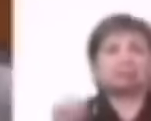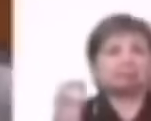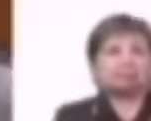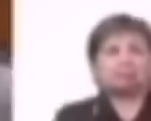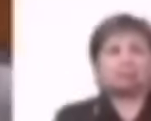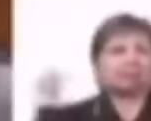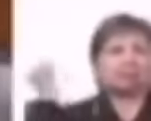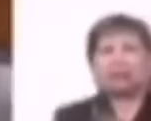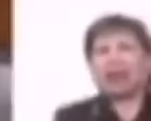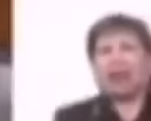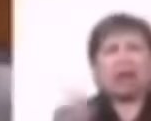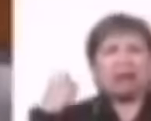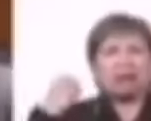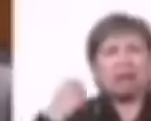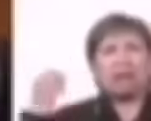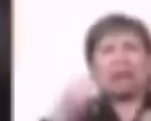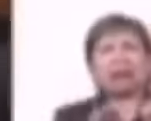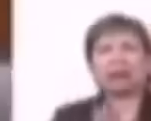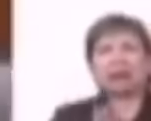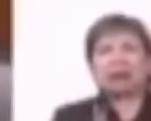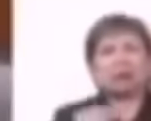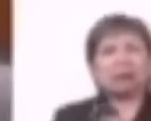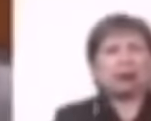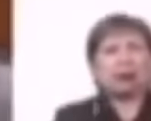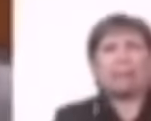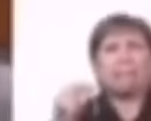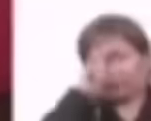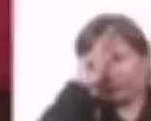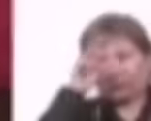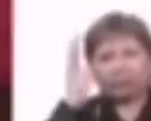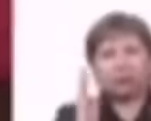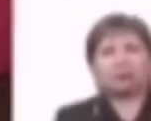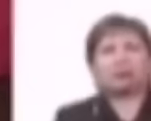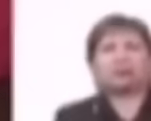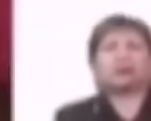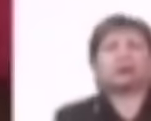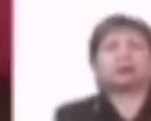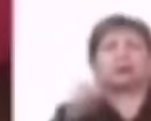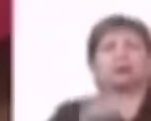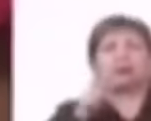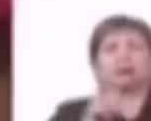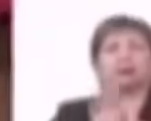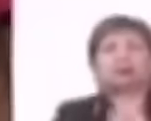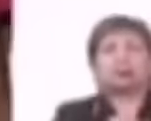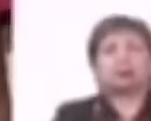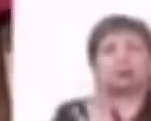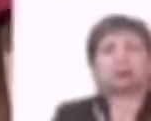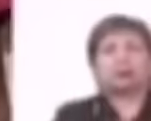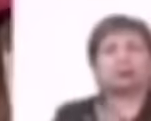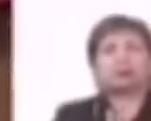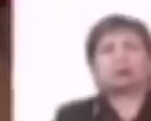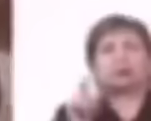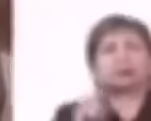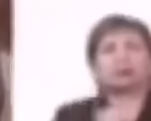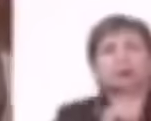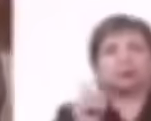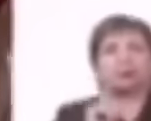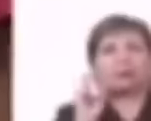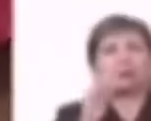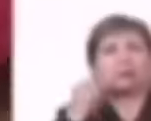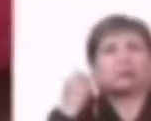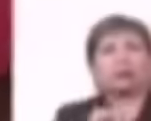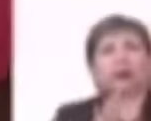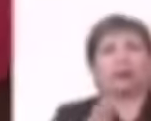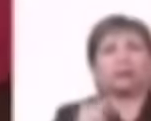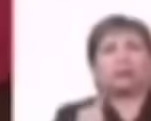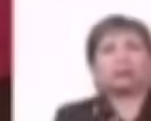más la violencia en el país, más la delincuencia, más el sicariato. Necesitamos protección, no protección para